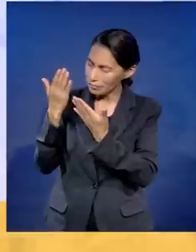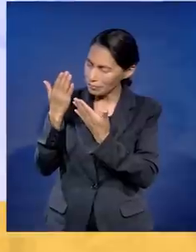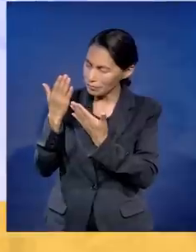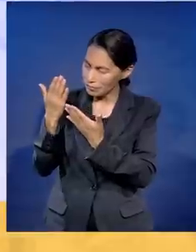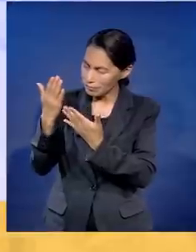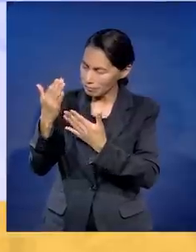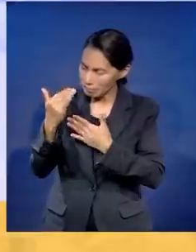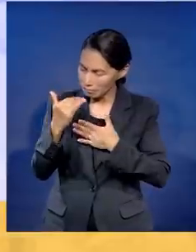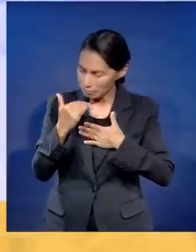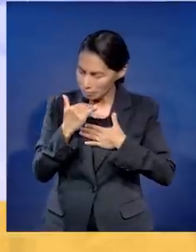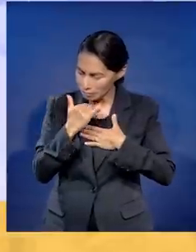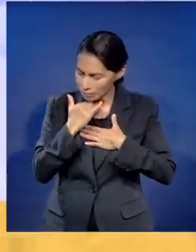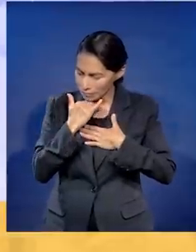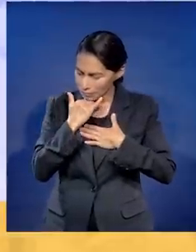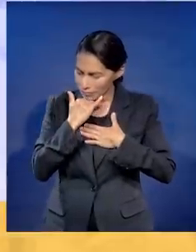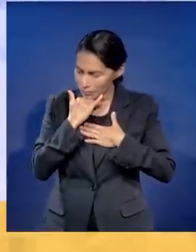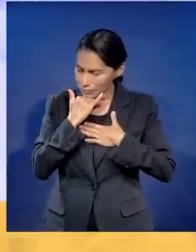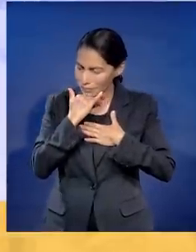Te